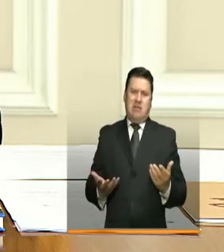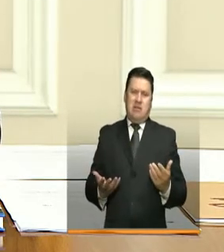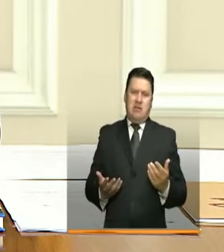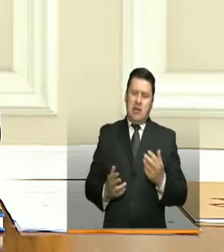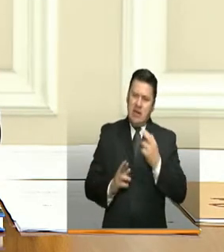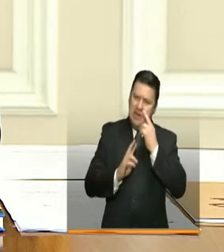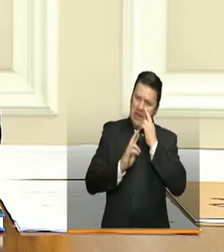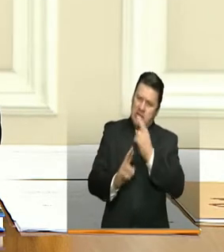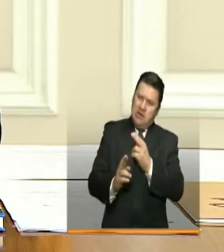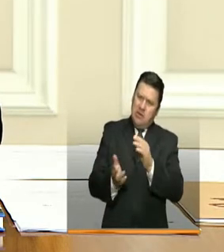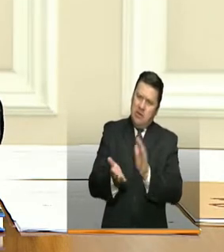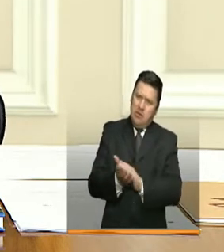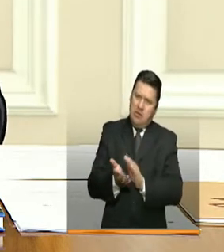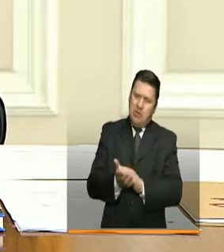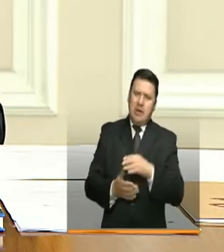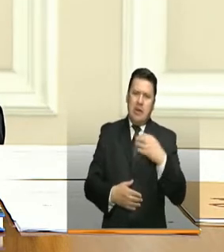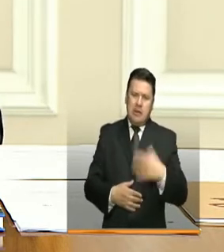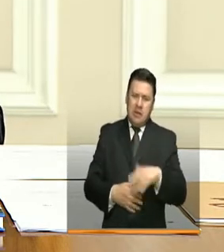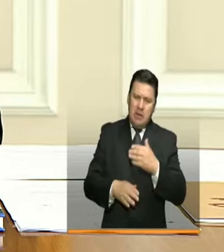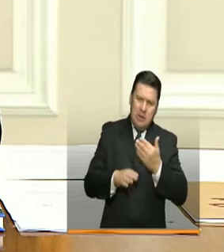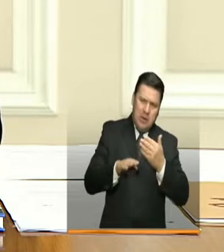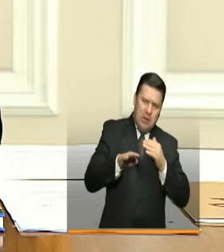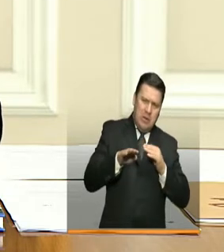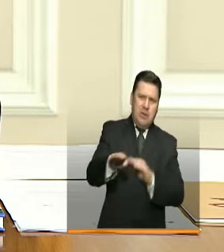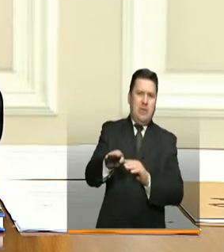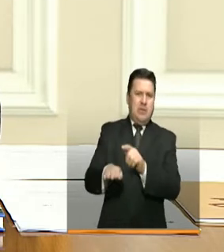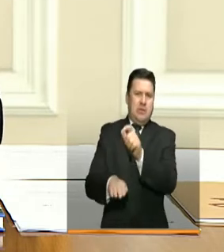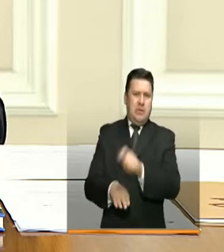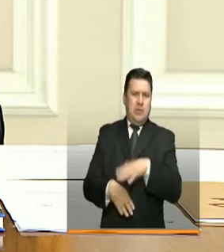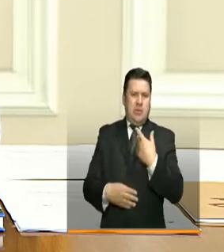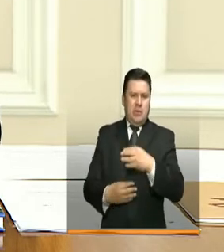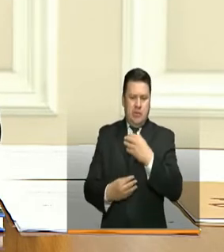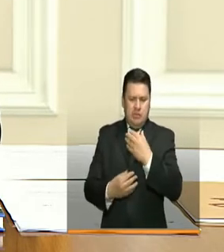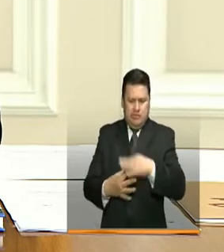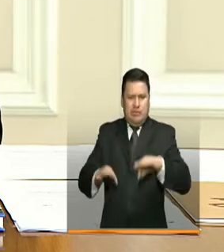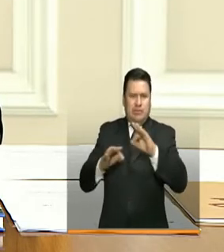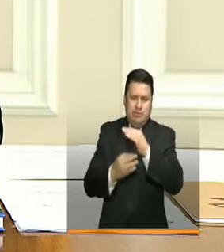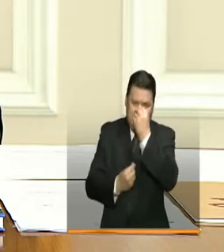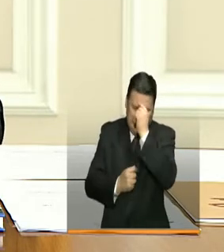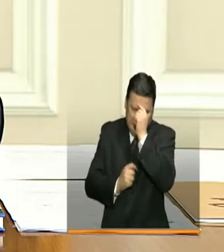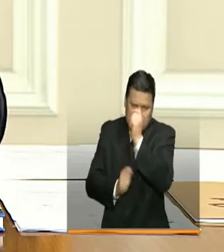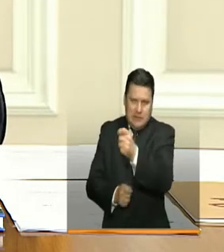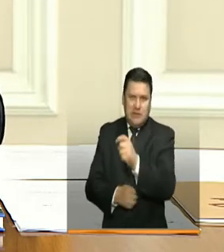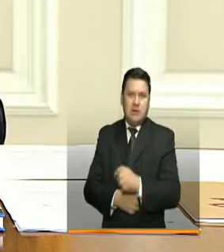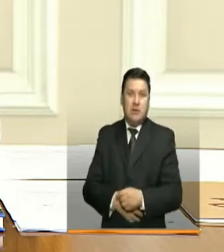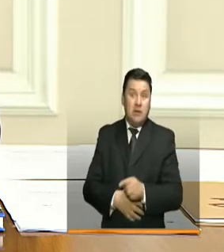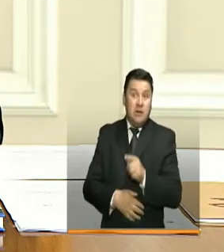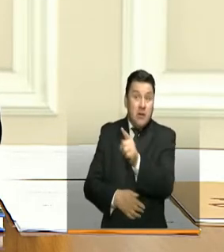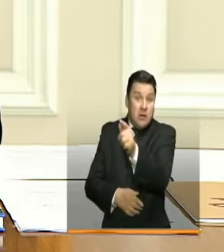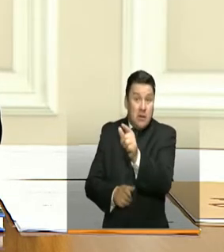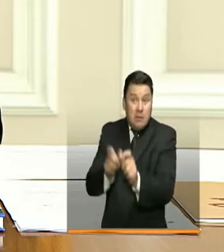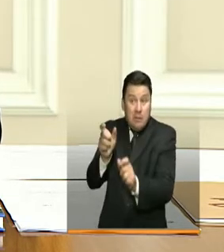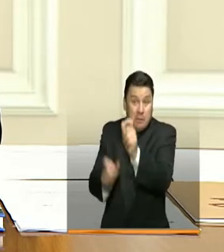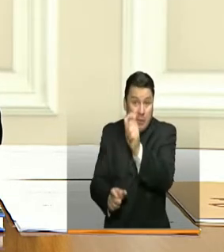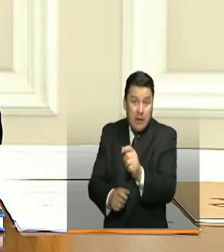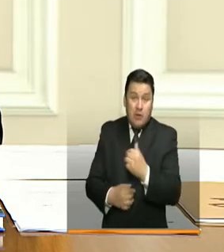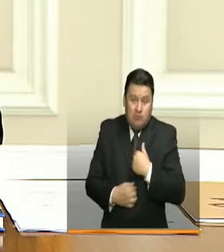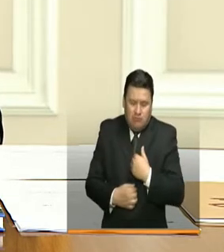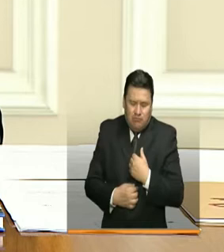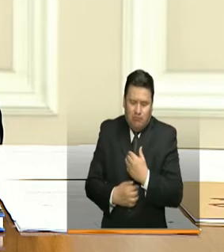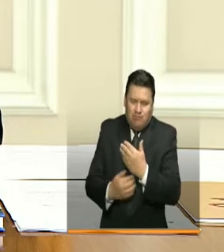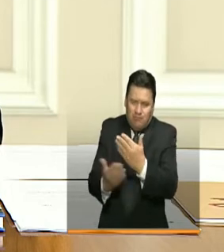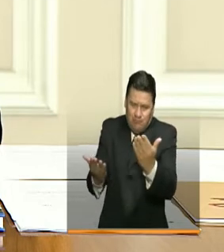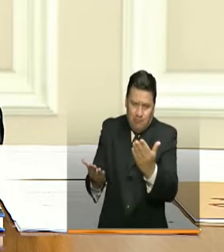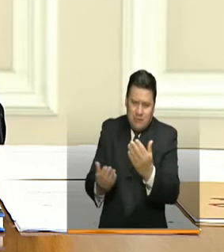nuestro reconocimiento, sino nuestra admiración, nuestra valoración. Así que para ellos, mi más